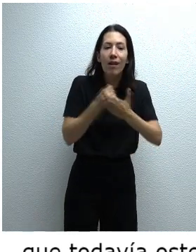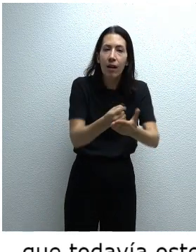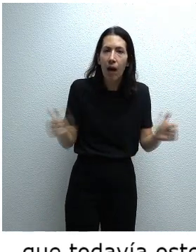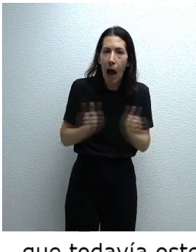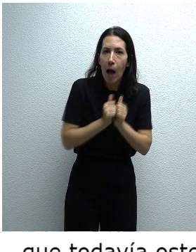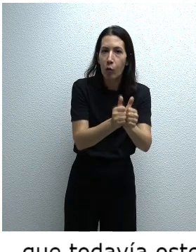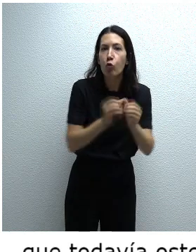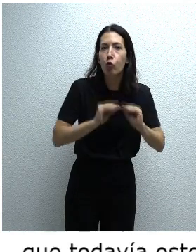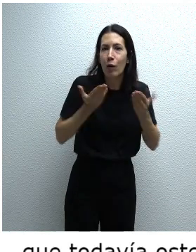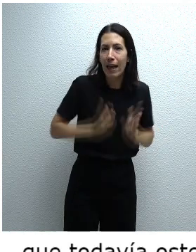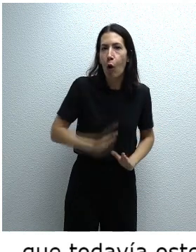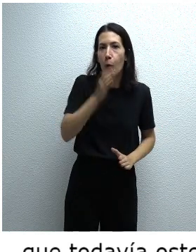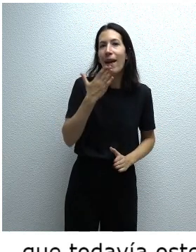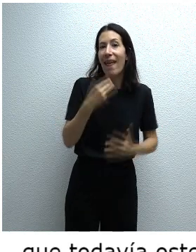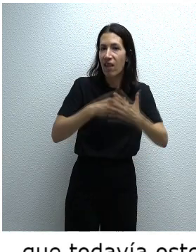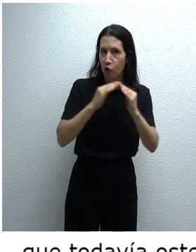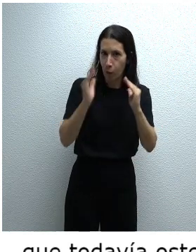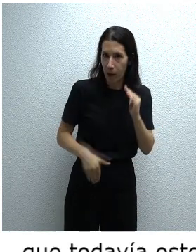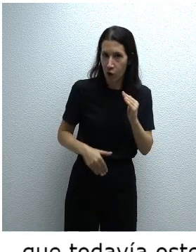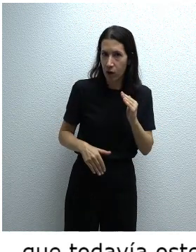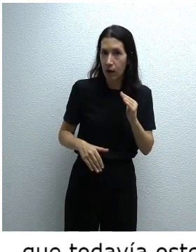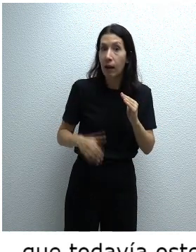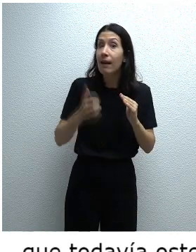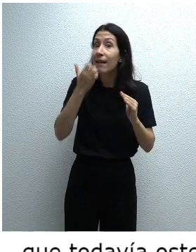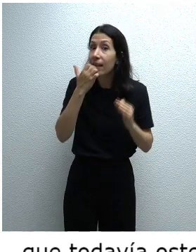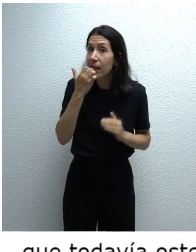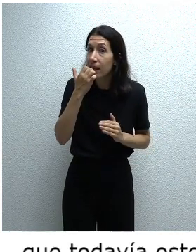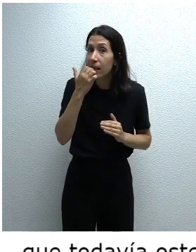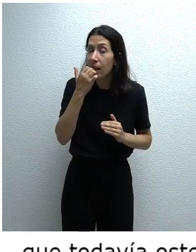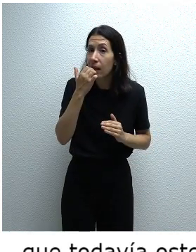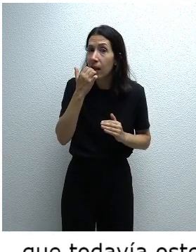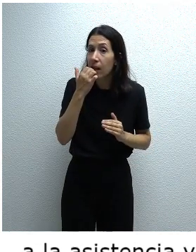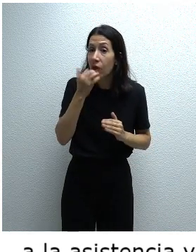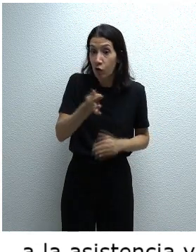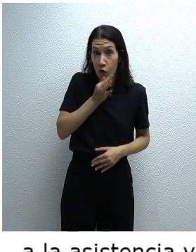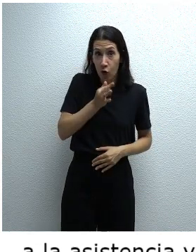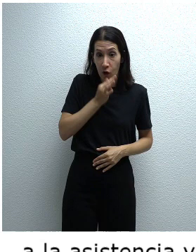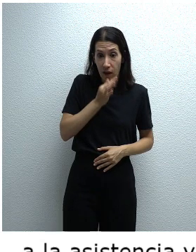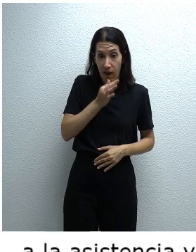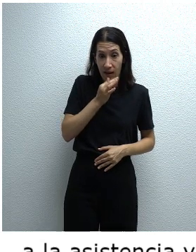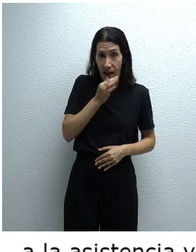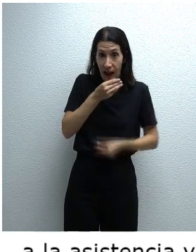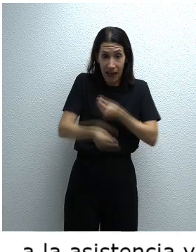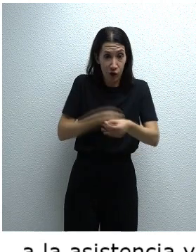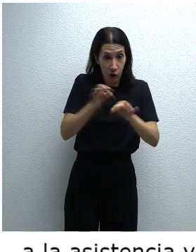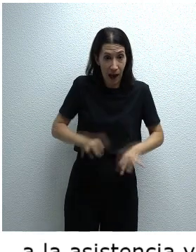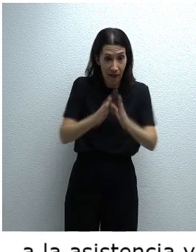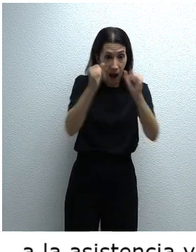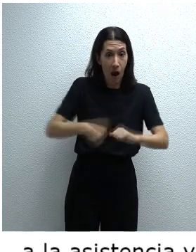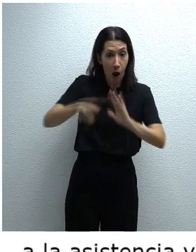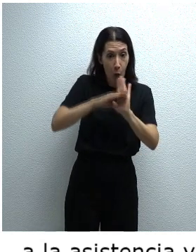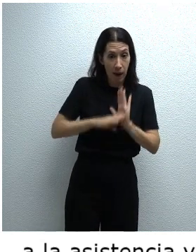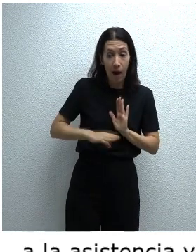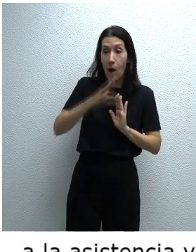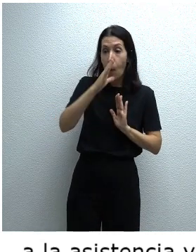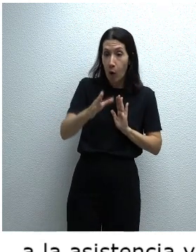esos menores, siempre y cuando no la hayan establecido conforme a las reglas generales por estar emancipados